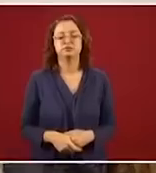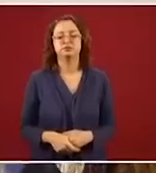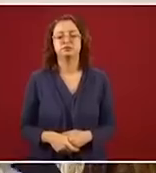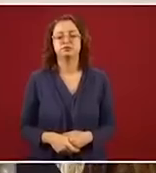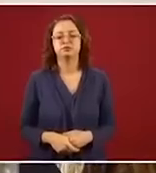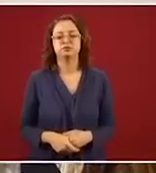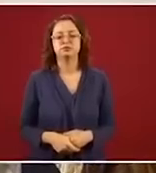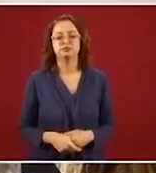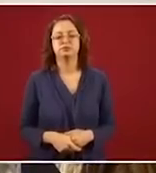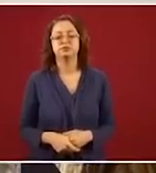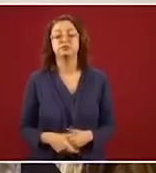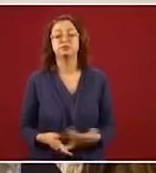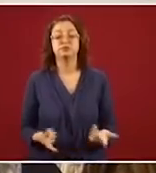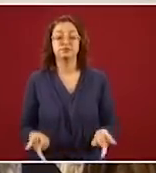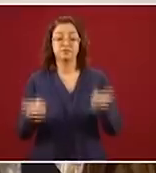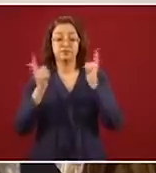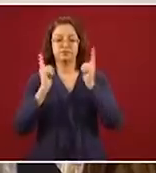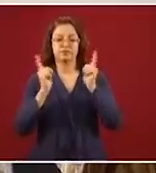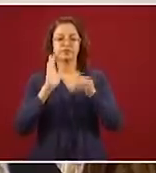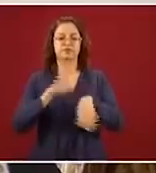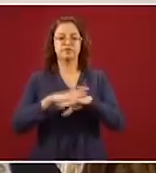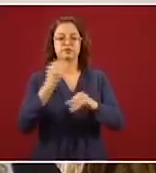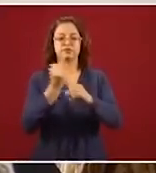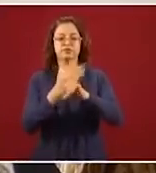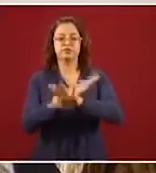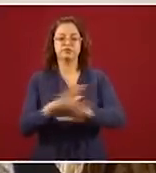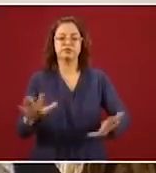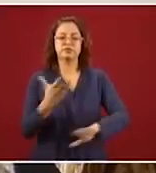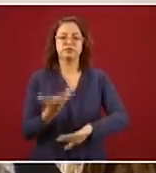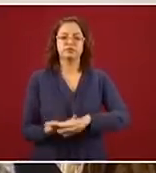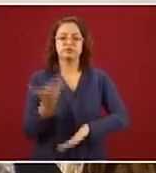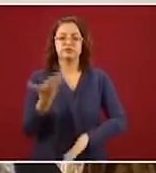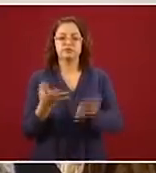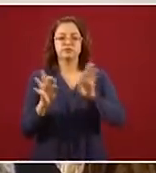tengamos, porque esto es importante. O sea,